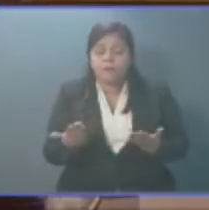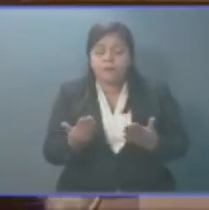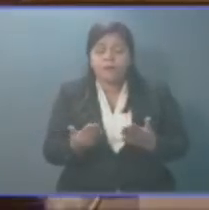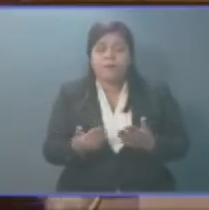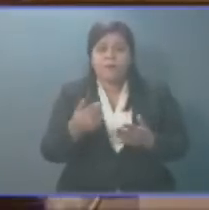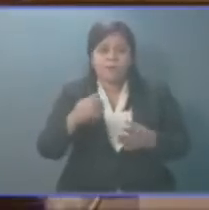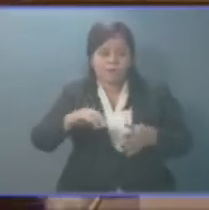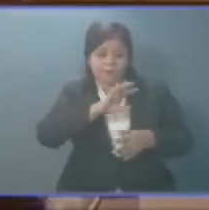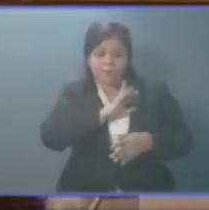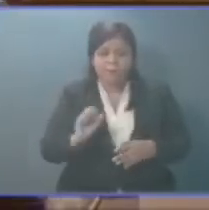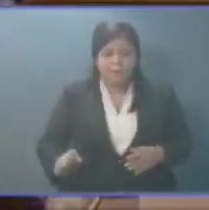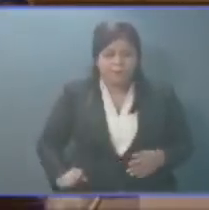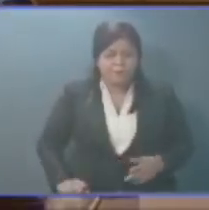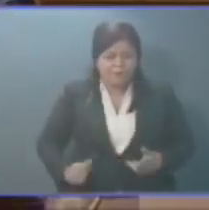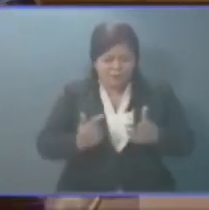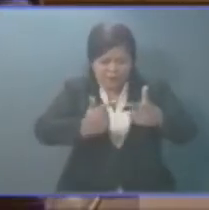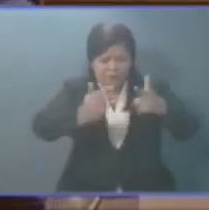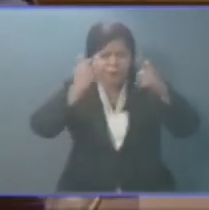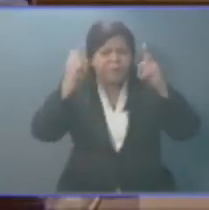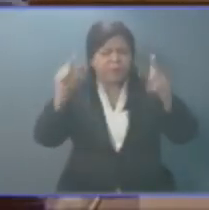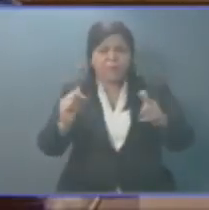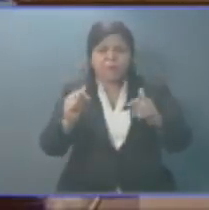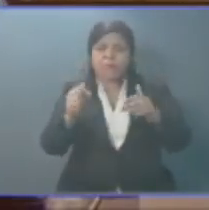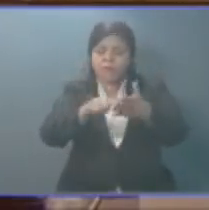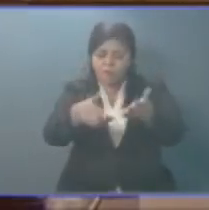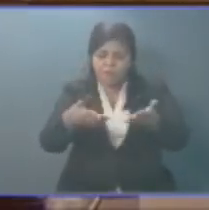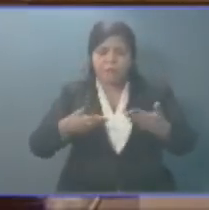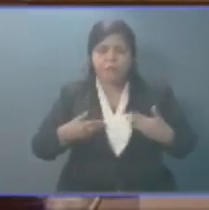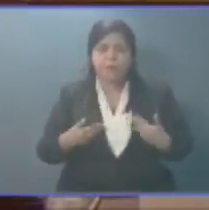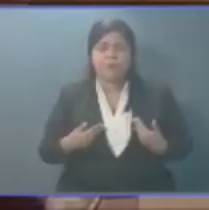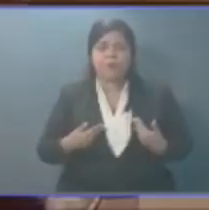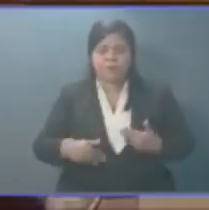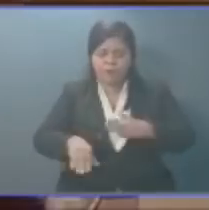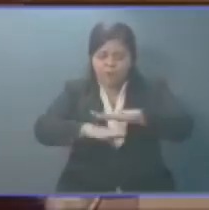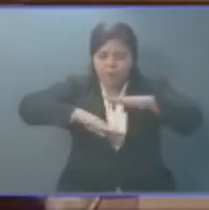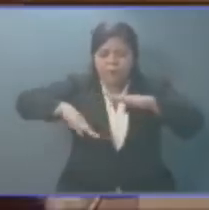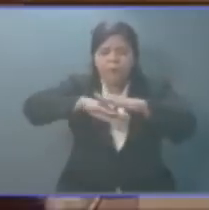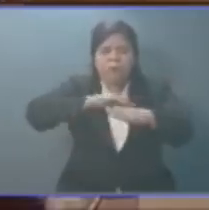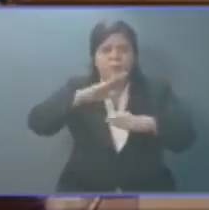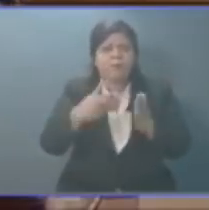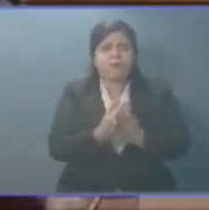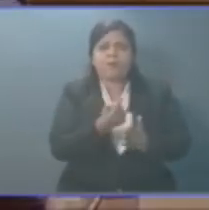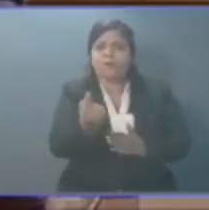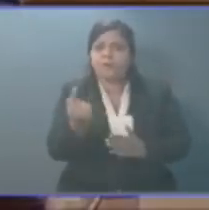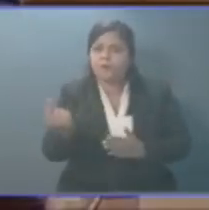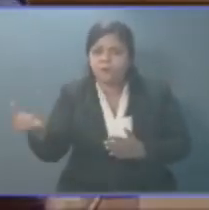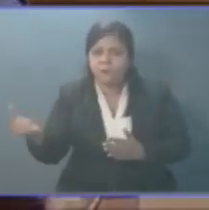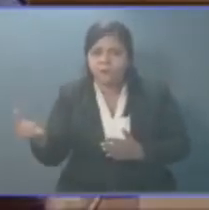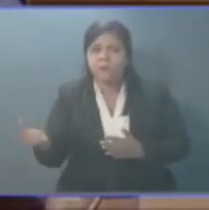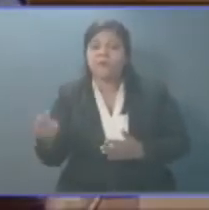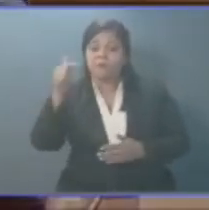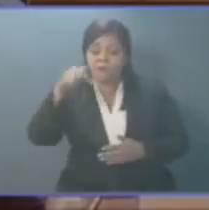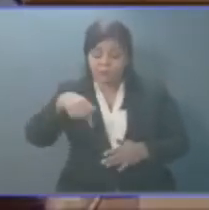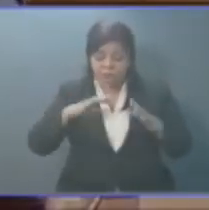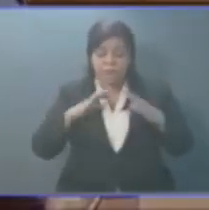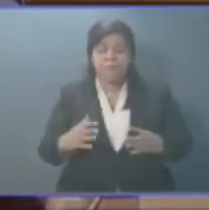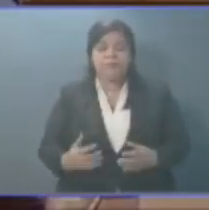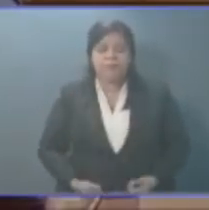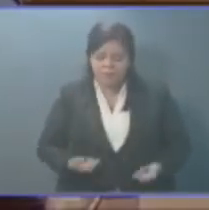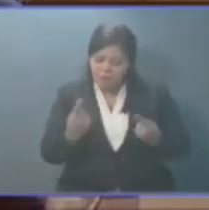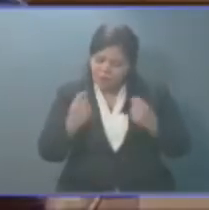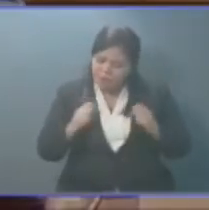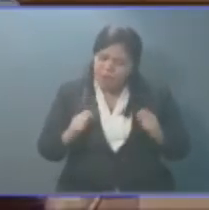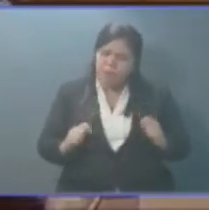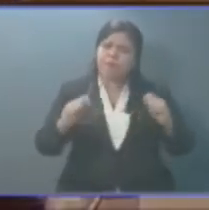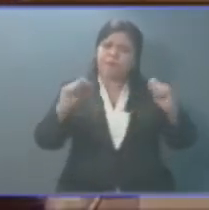más horribles de la historia, partiendo de la violación de los derechos genuinos de todos los actores. Y este gobierno ha